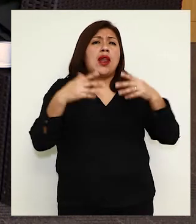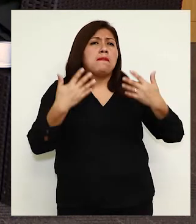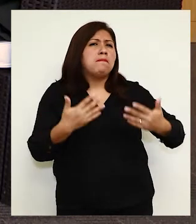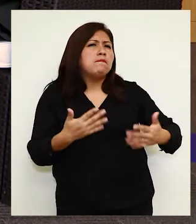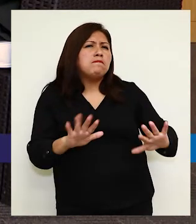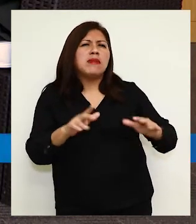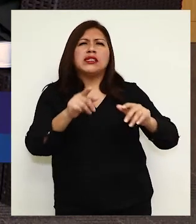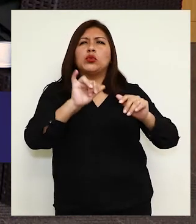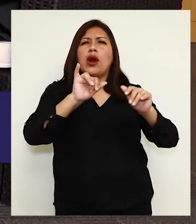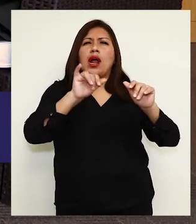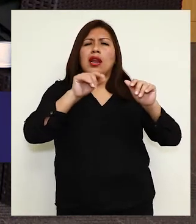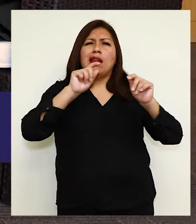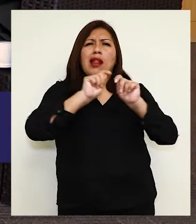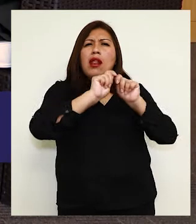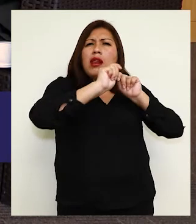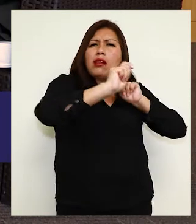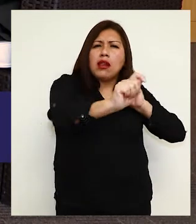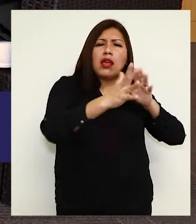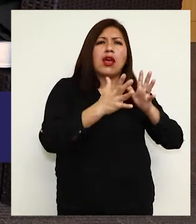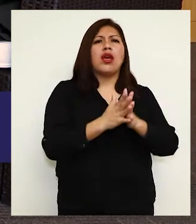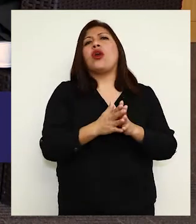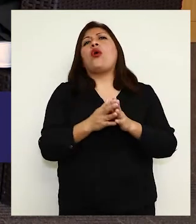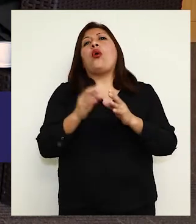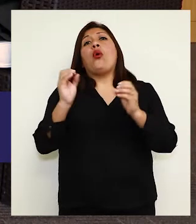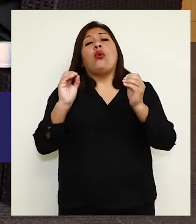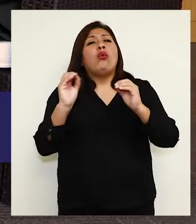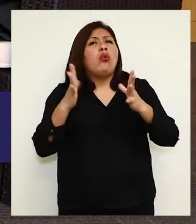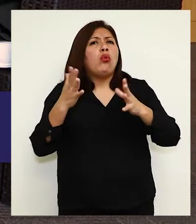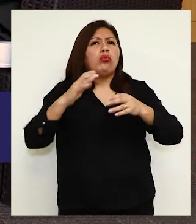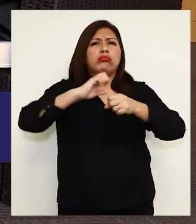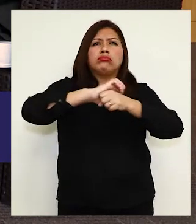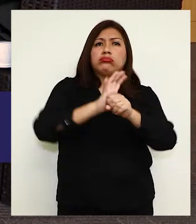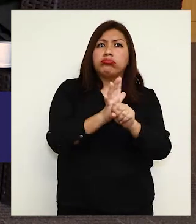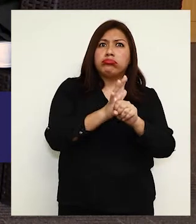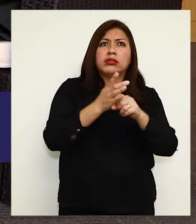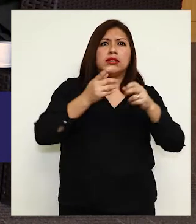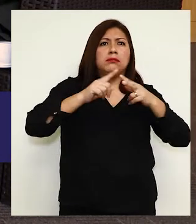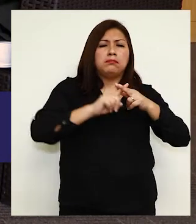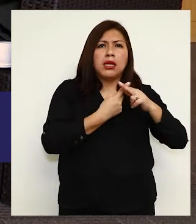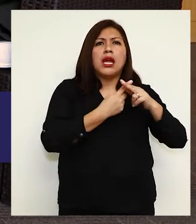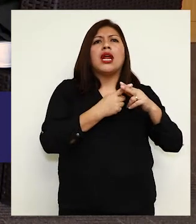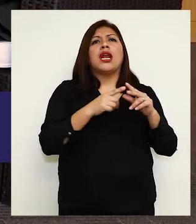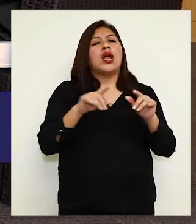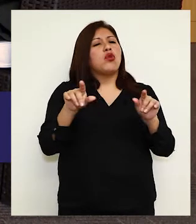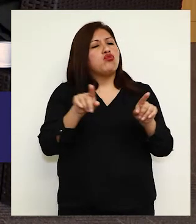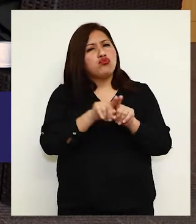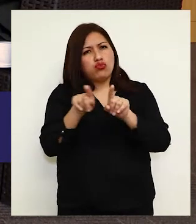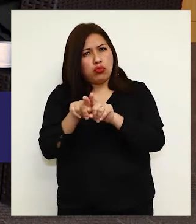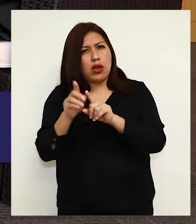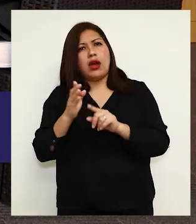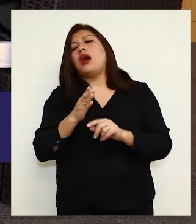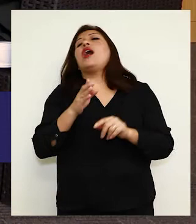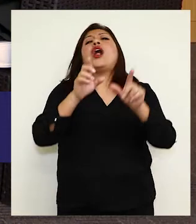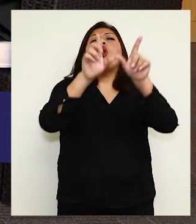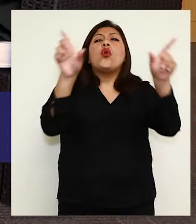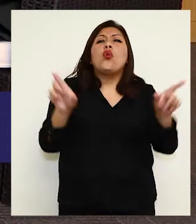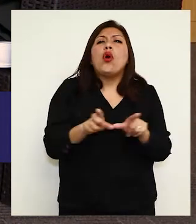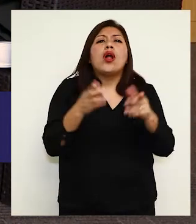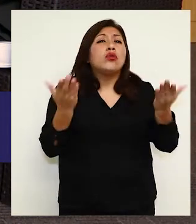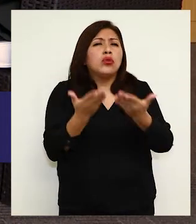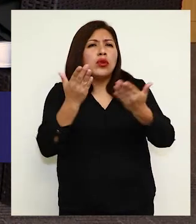hemos podido visitar en este periodo, desde que se inició la pandemia hasta la fecha, han sido las localidades que están